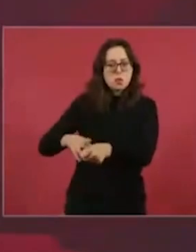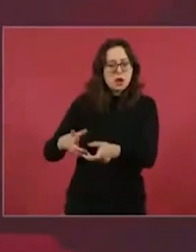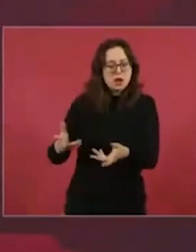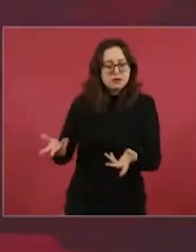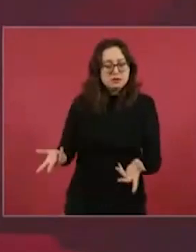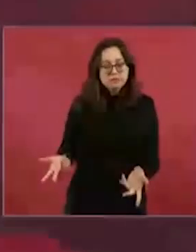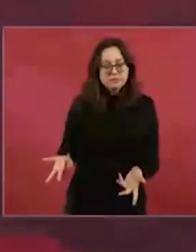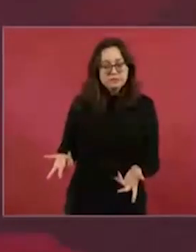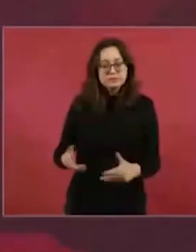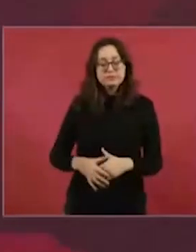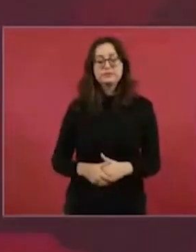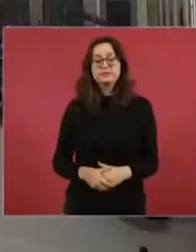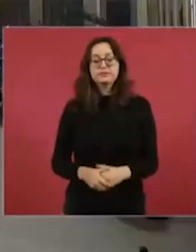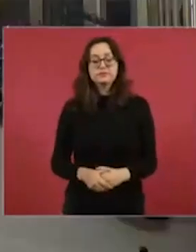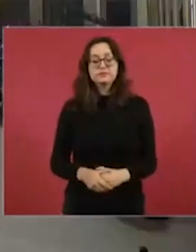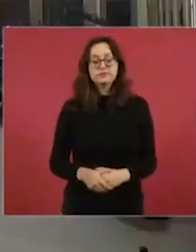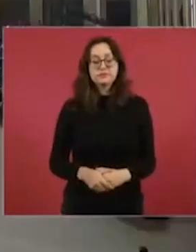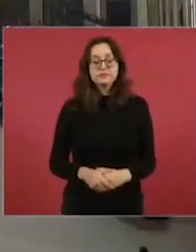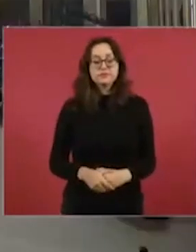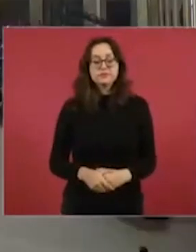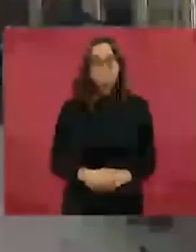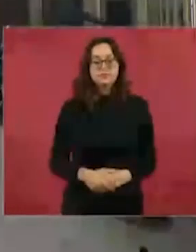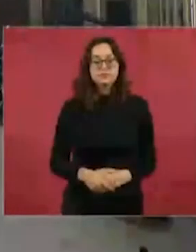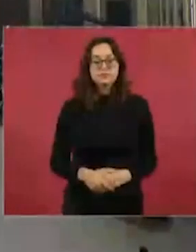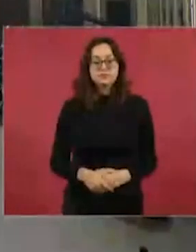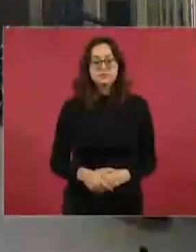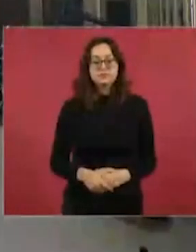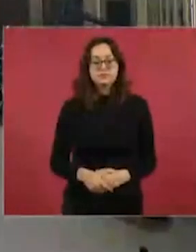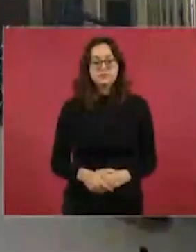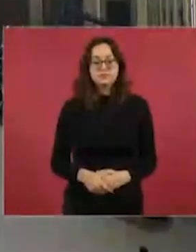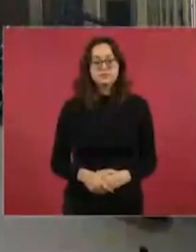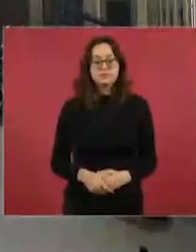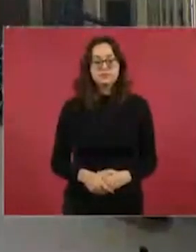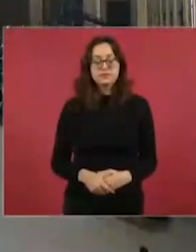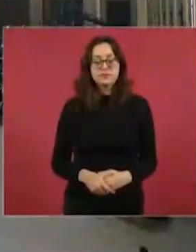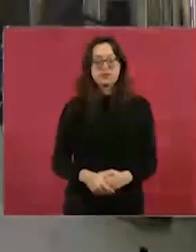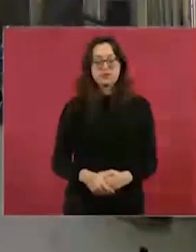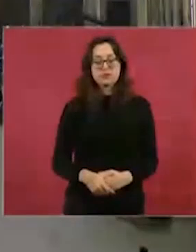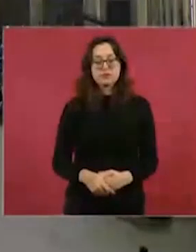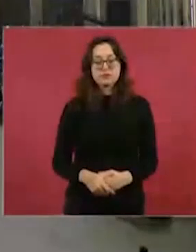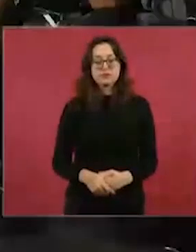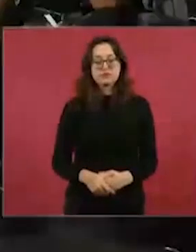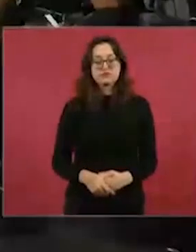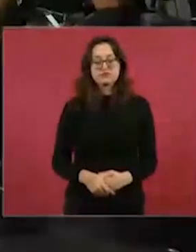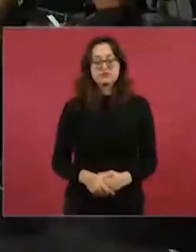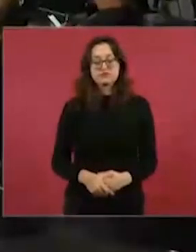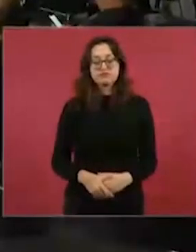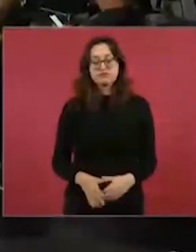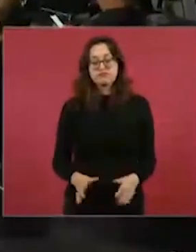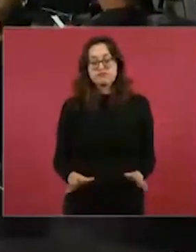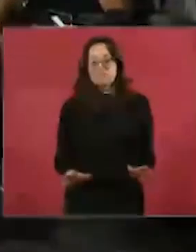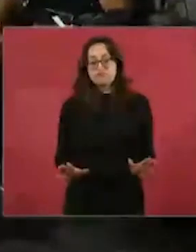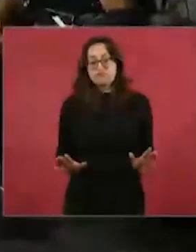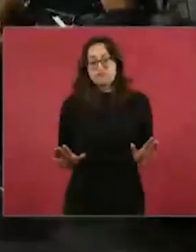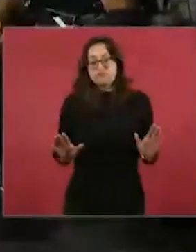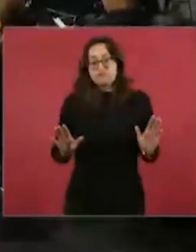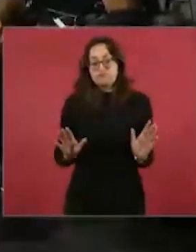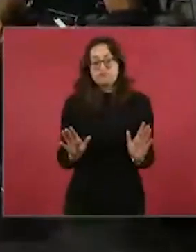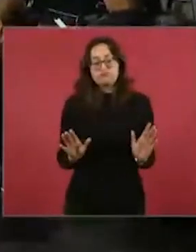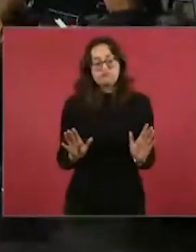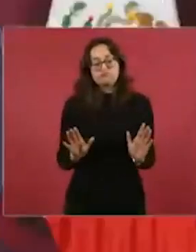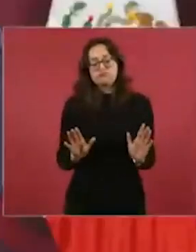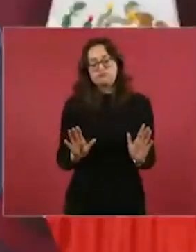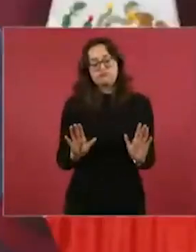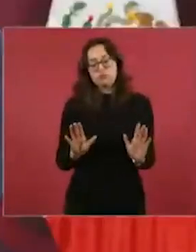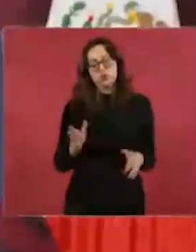y que sería la segunda pista más grande en su tipo solo después del aeropuerto Felipe Ángeles.